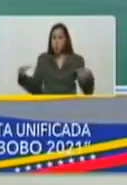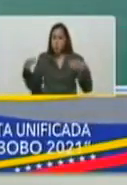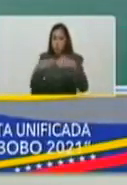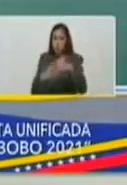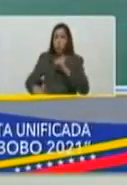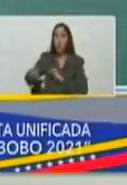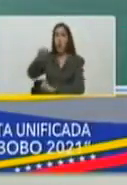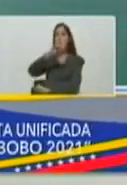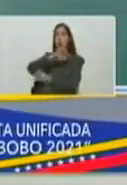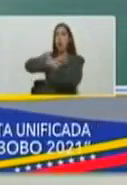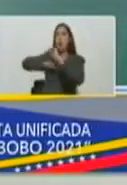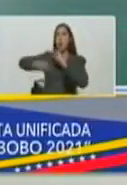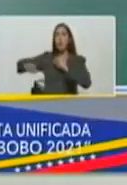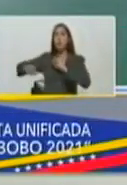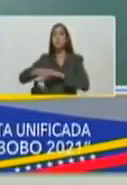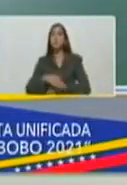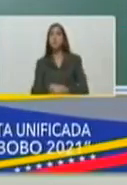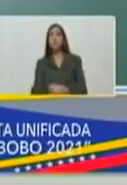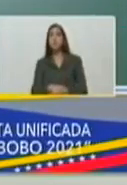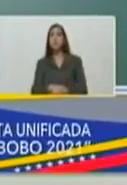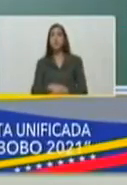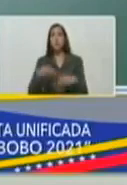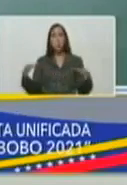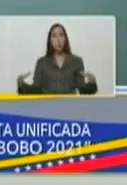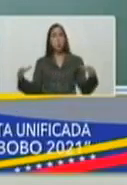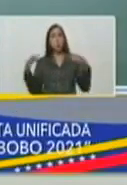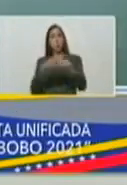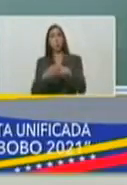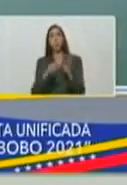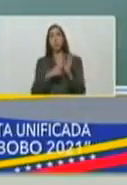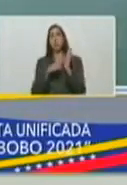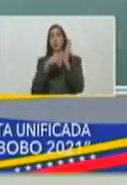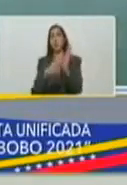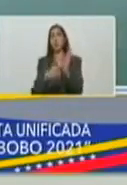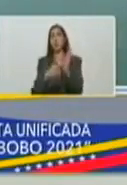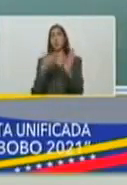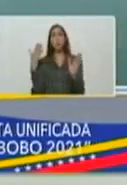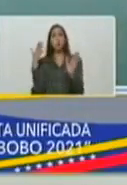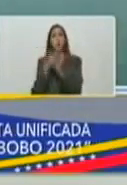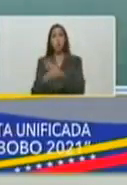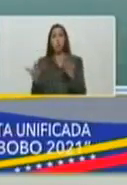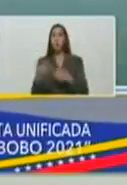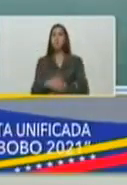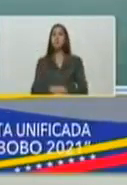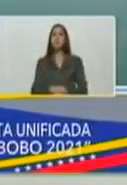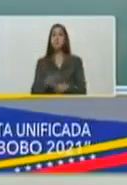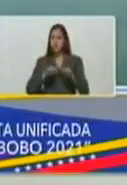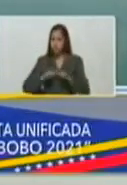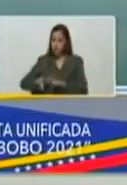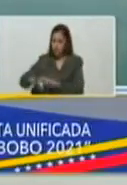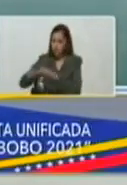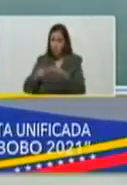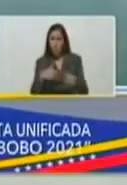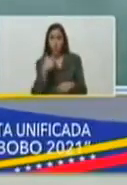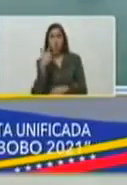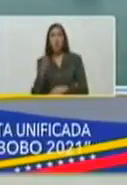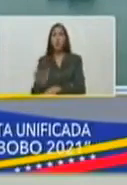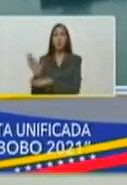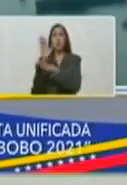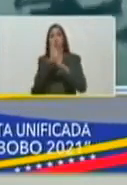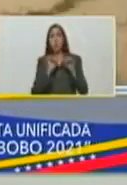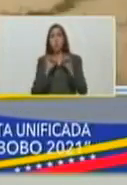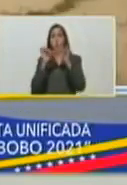combate realizado con las unidades que forman parte del punto 3 de la seguridad y protección